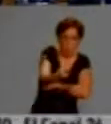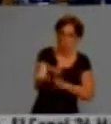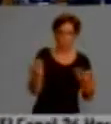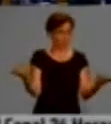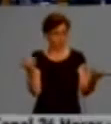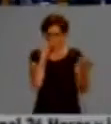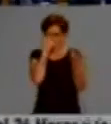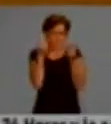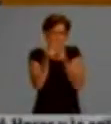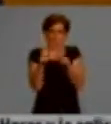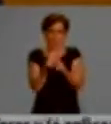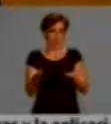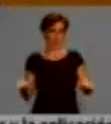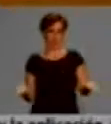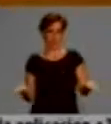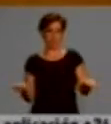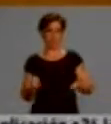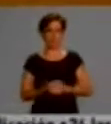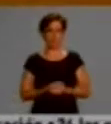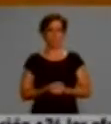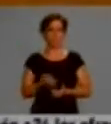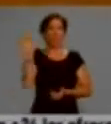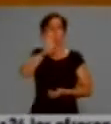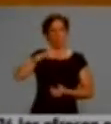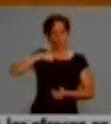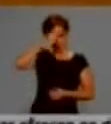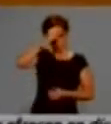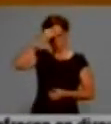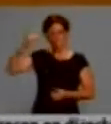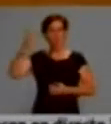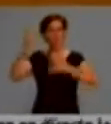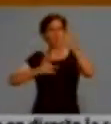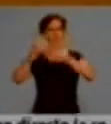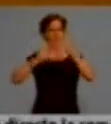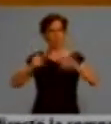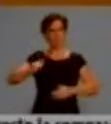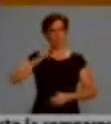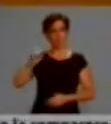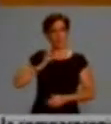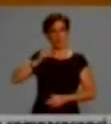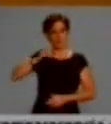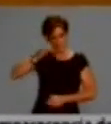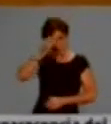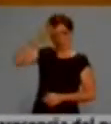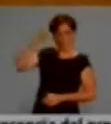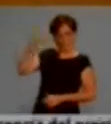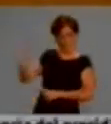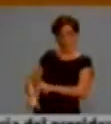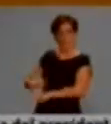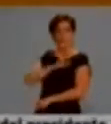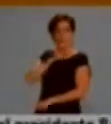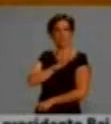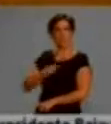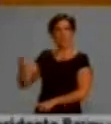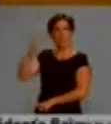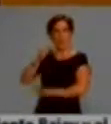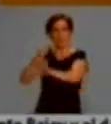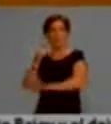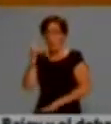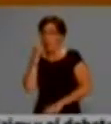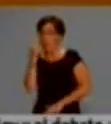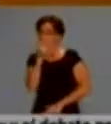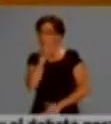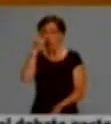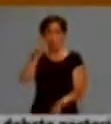cabe imaginar una contabilidad falsa inventada por el señor Bárcenas y visada por el señor Lapuerta